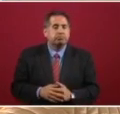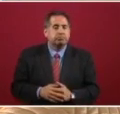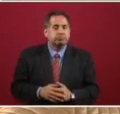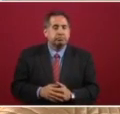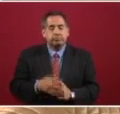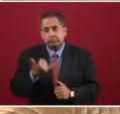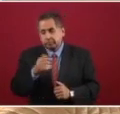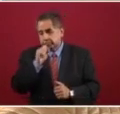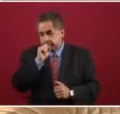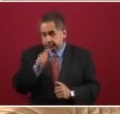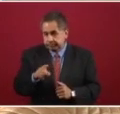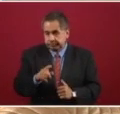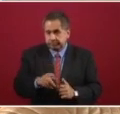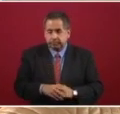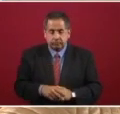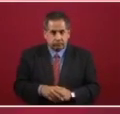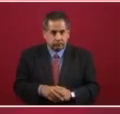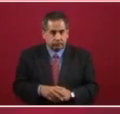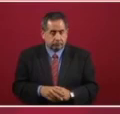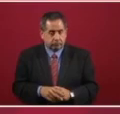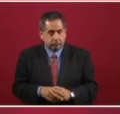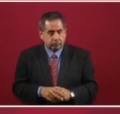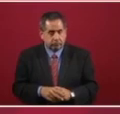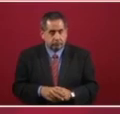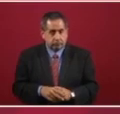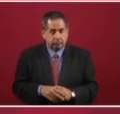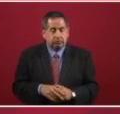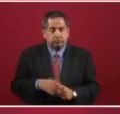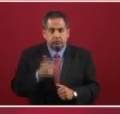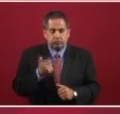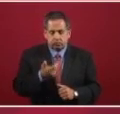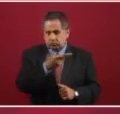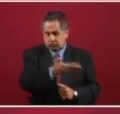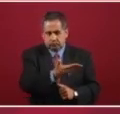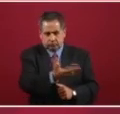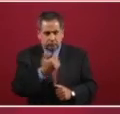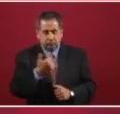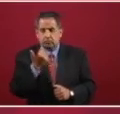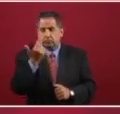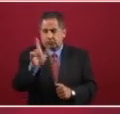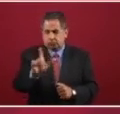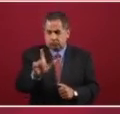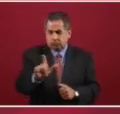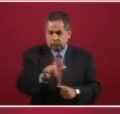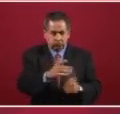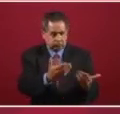vamos a que nos informen el lunes próximo